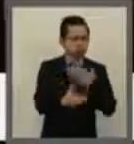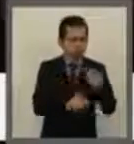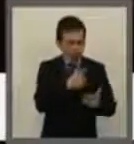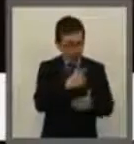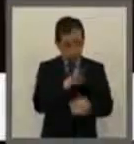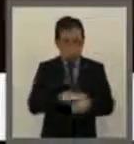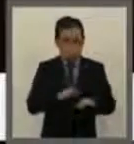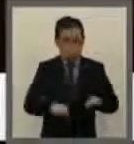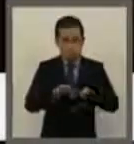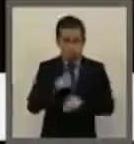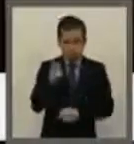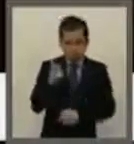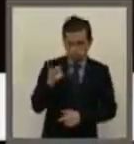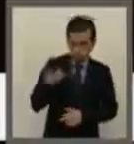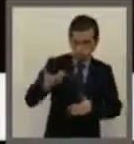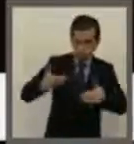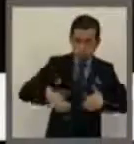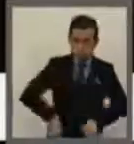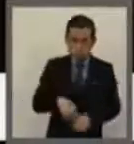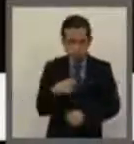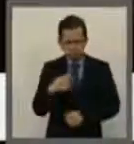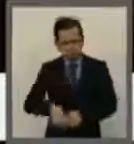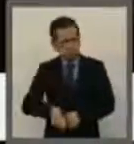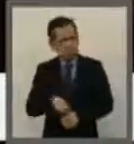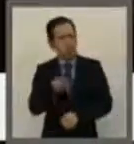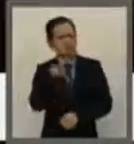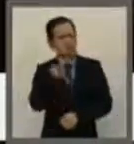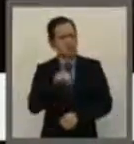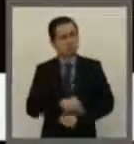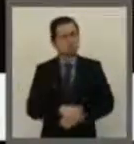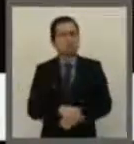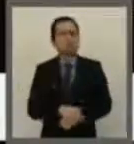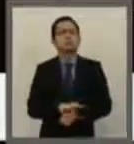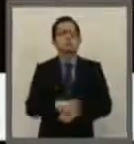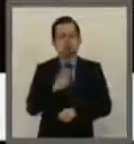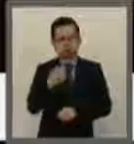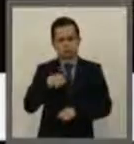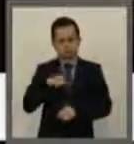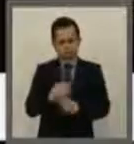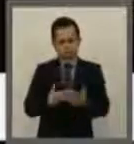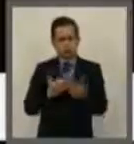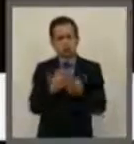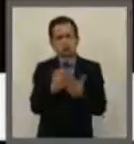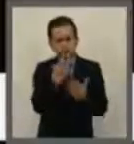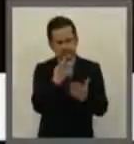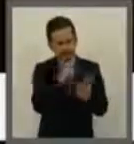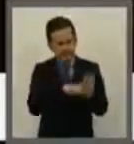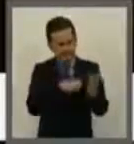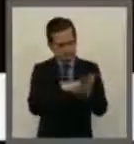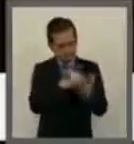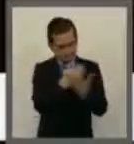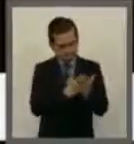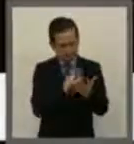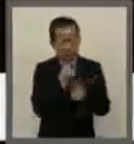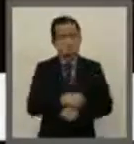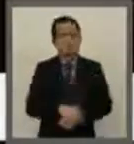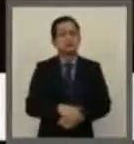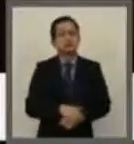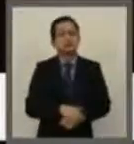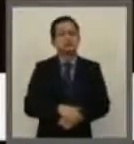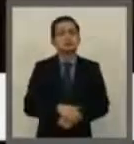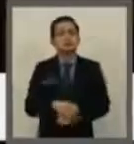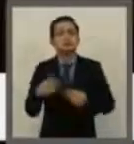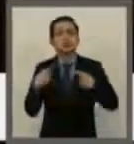riqueza. Y ese es justamente el sentido de estas reservas: ajustar las remuneraciones que perciben